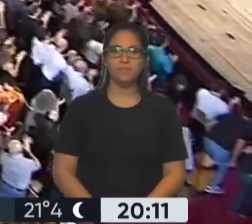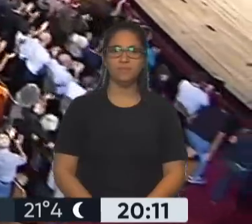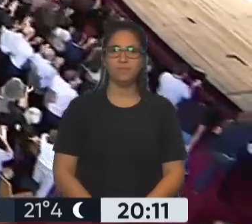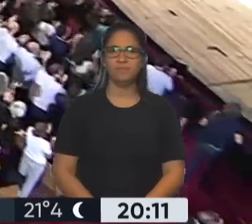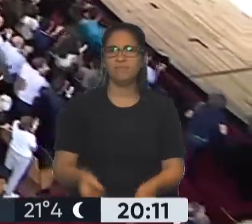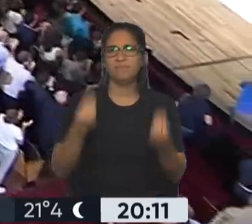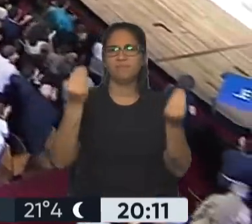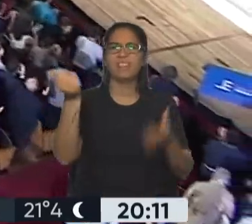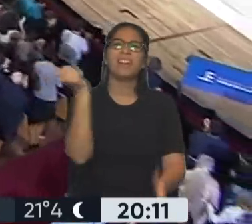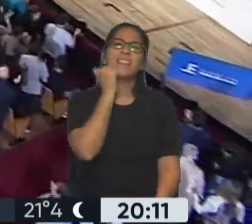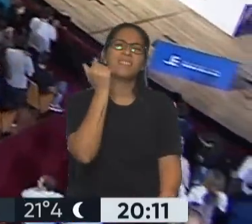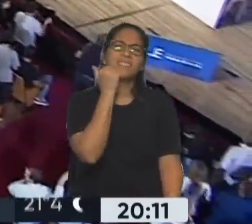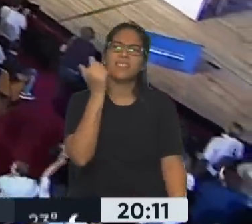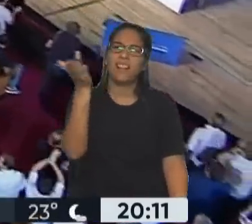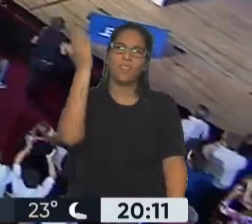Pero caraduras.